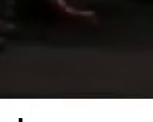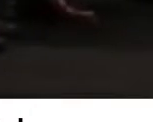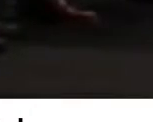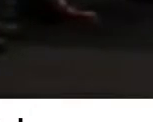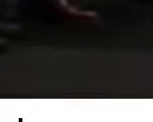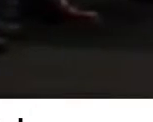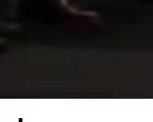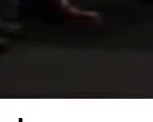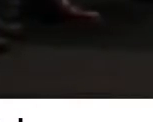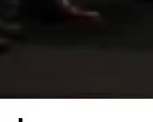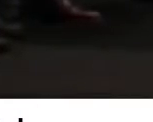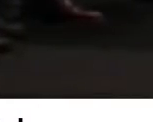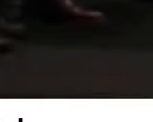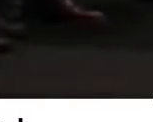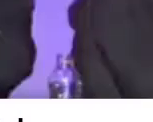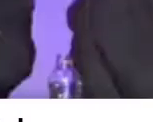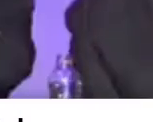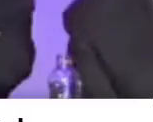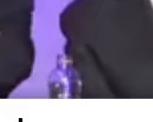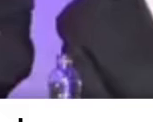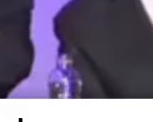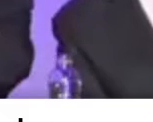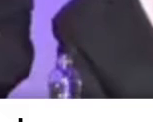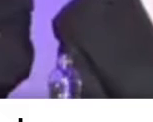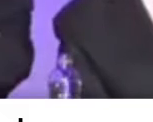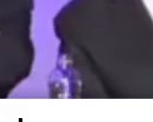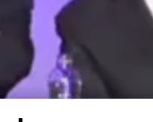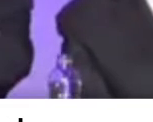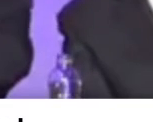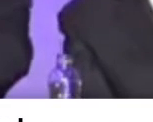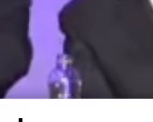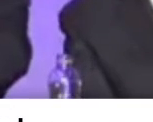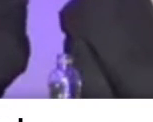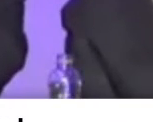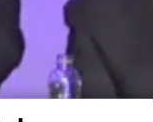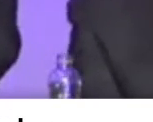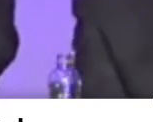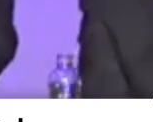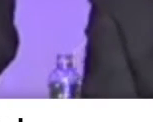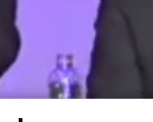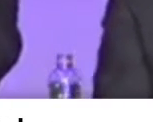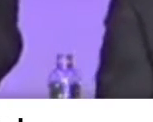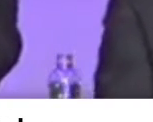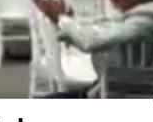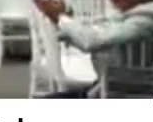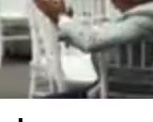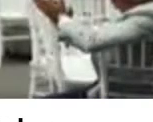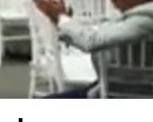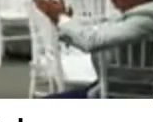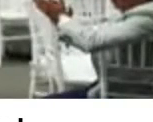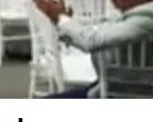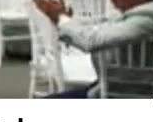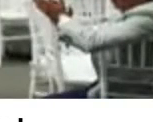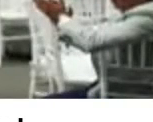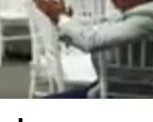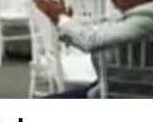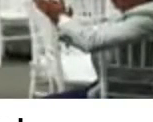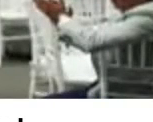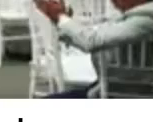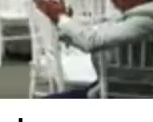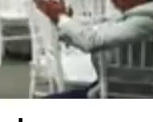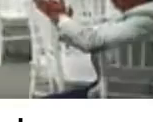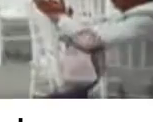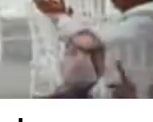y dijimos, amigas y amigos, que pondríamos a Puebla en los ojos del mundo. Y hoy somos la